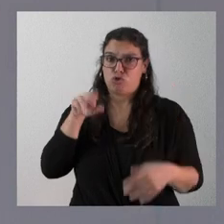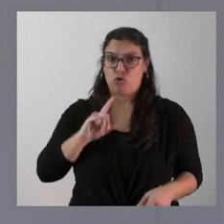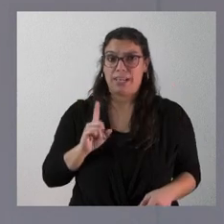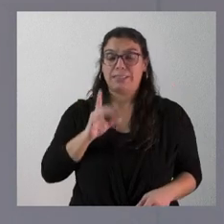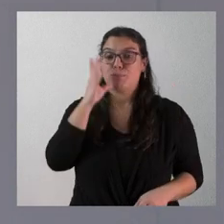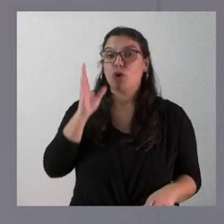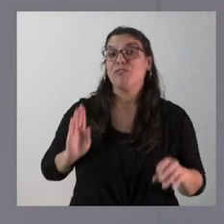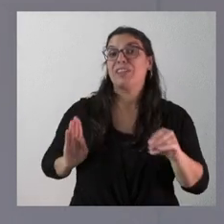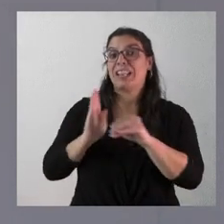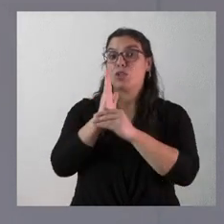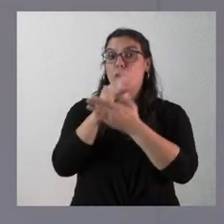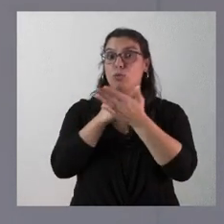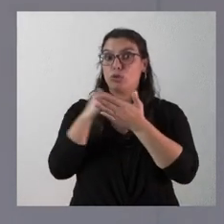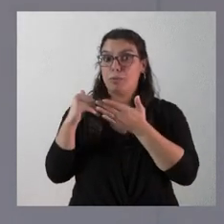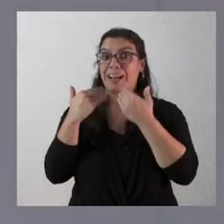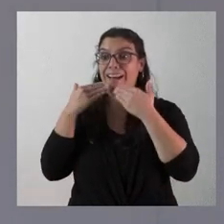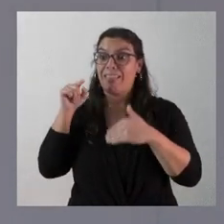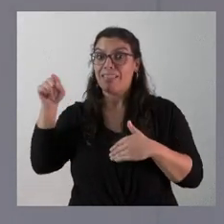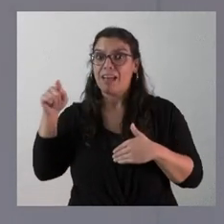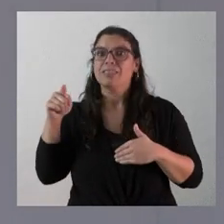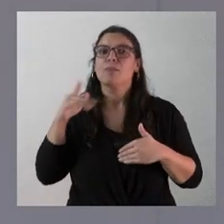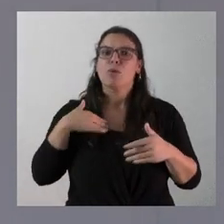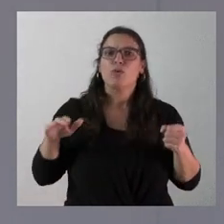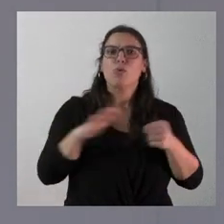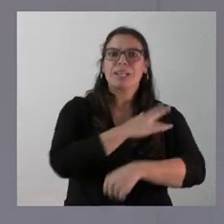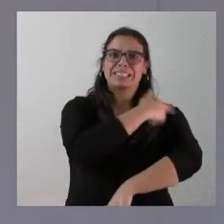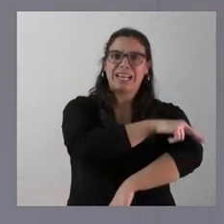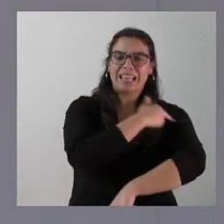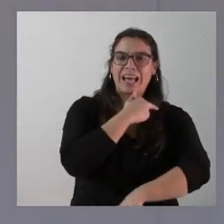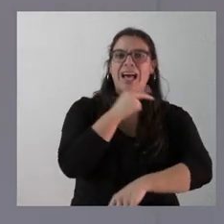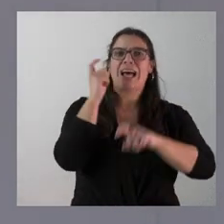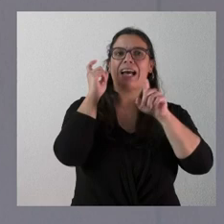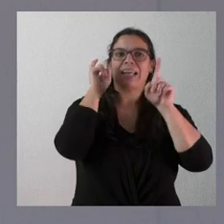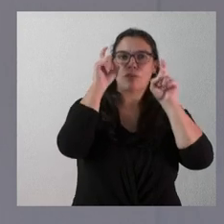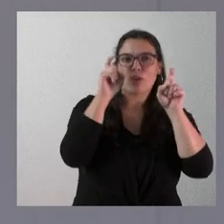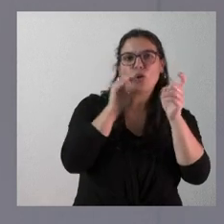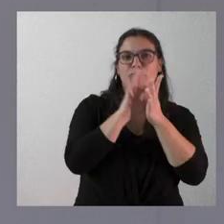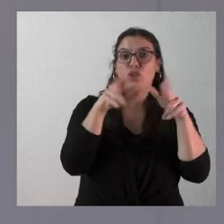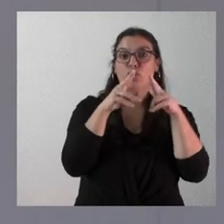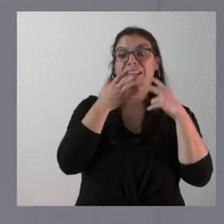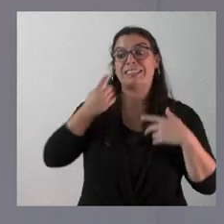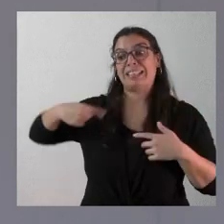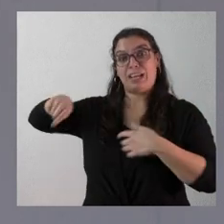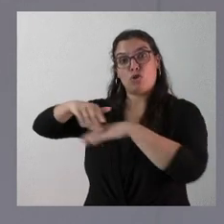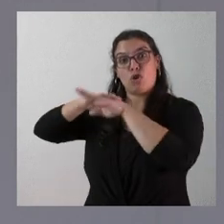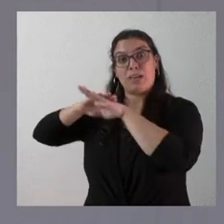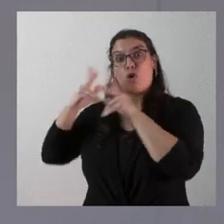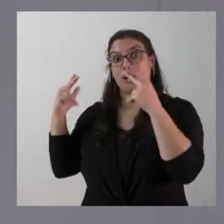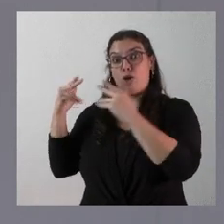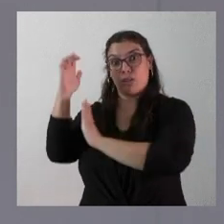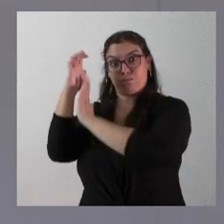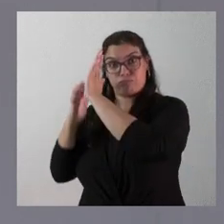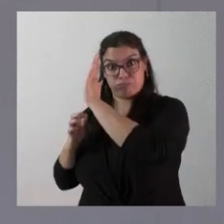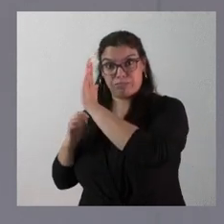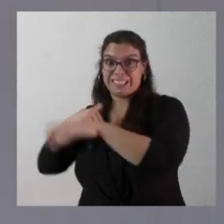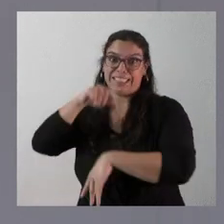afinación atómica es la que financia nuestra sanidad nuestra educación nuestros servicios sociales cuando el gobierno hace recortes en estas ayudas en estos fondos Y en